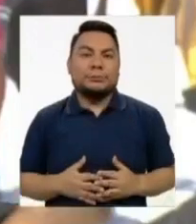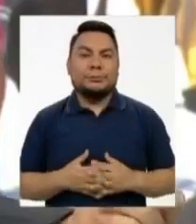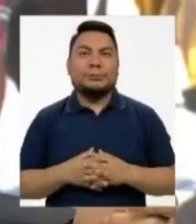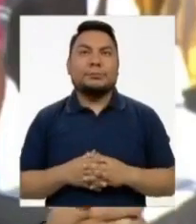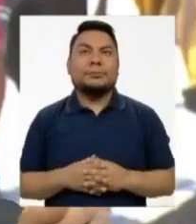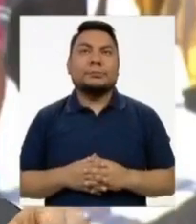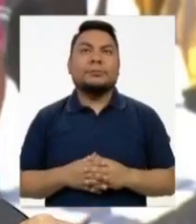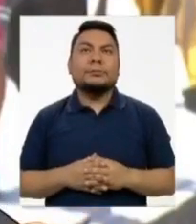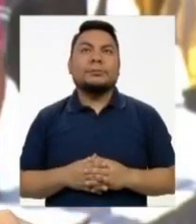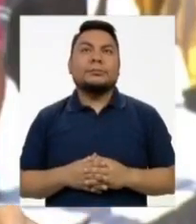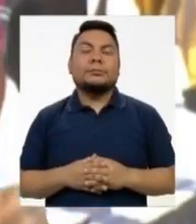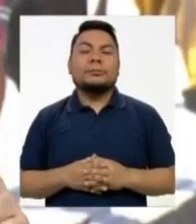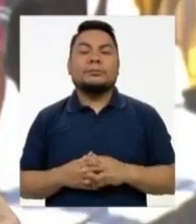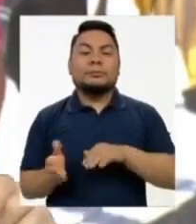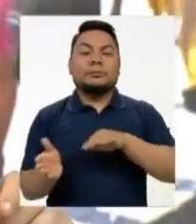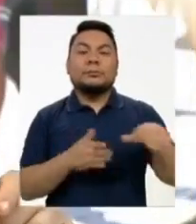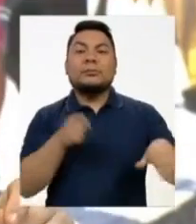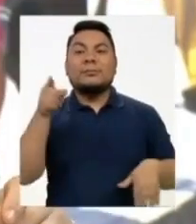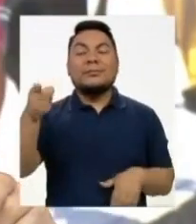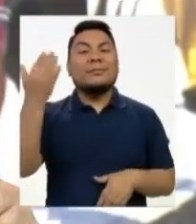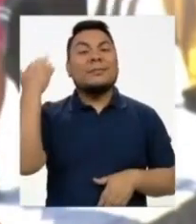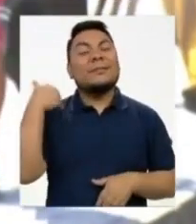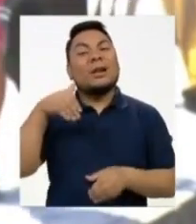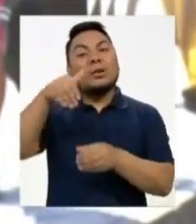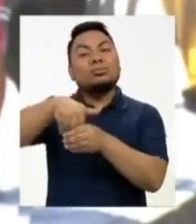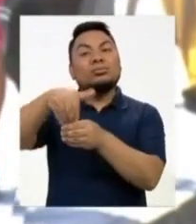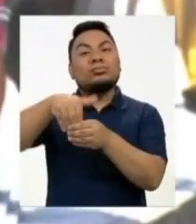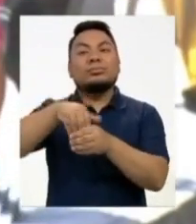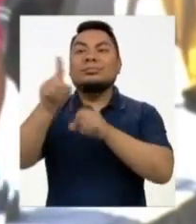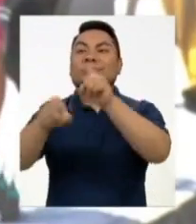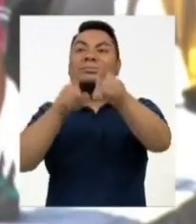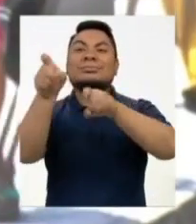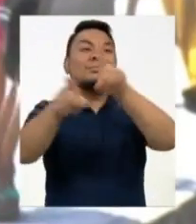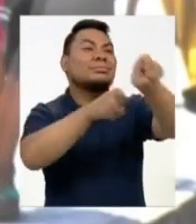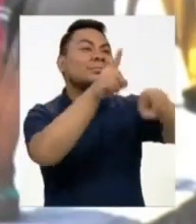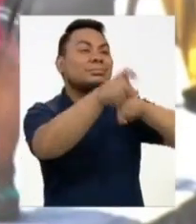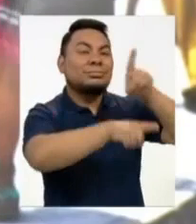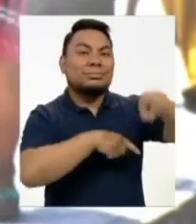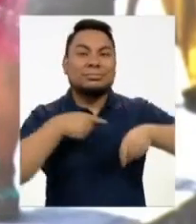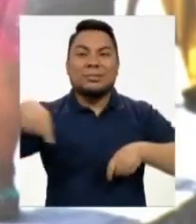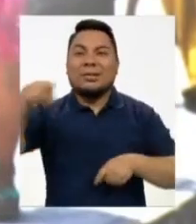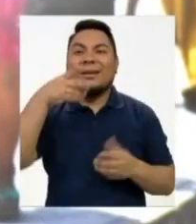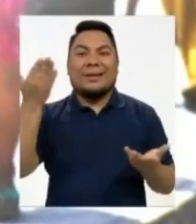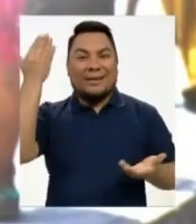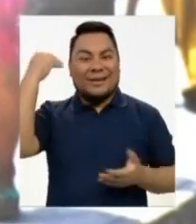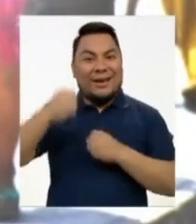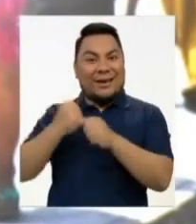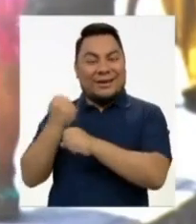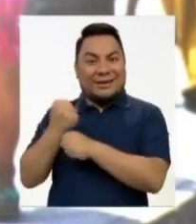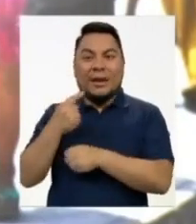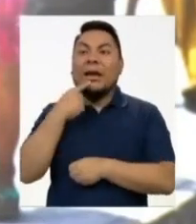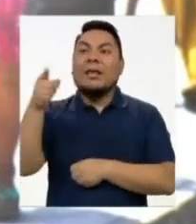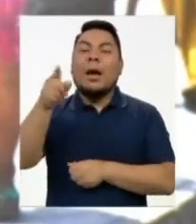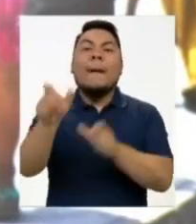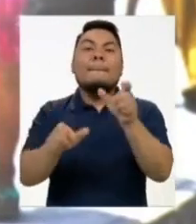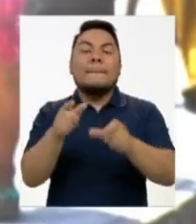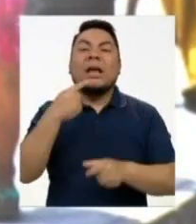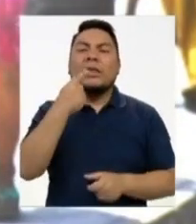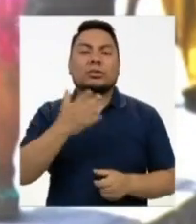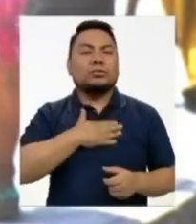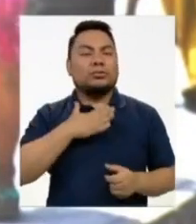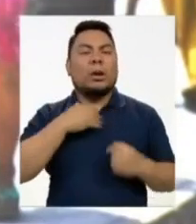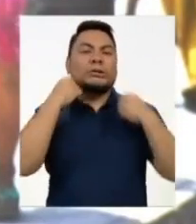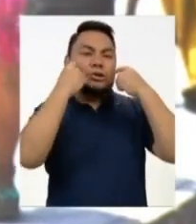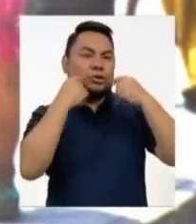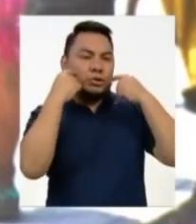como resultado del censo del 2017 un 30 por ciento de la población se considera indígena y afro peruana la ministra de cultura patricia